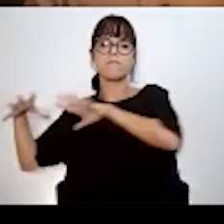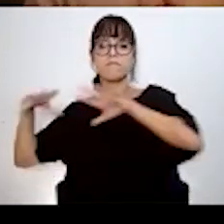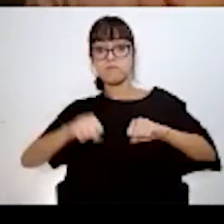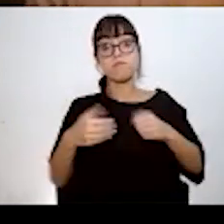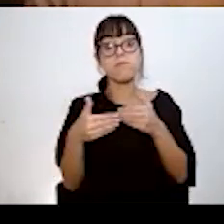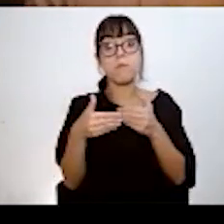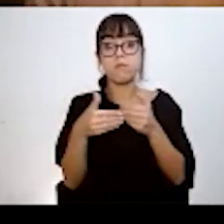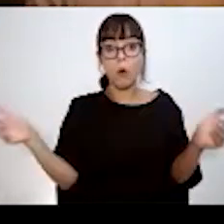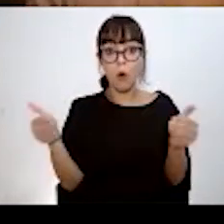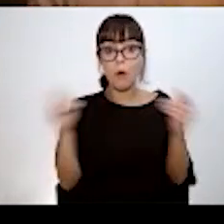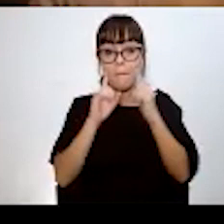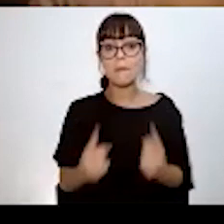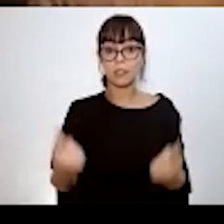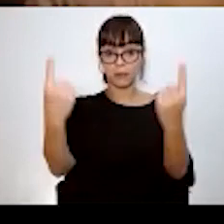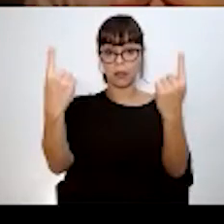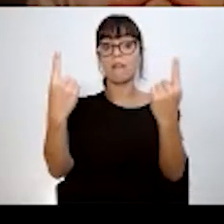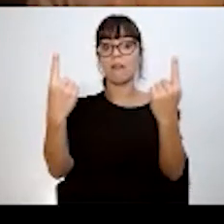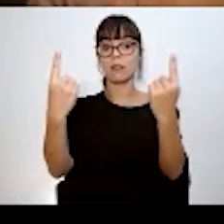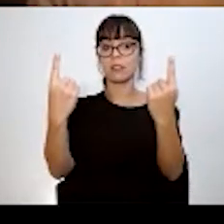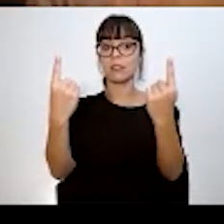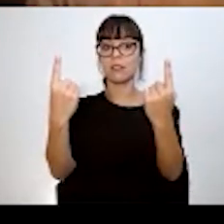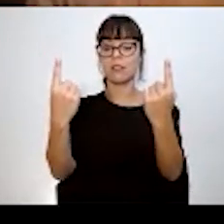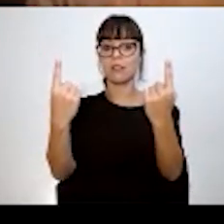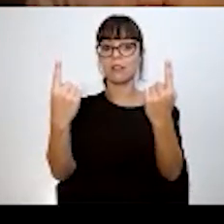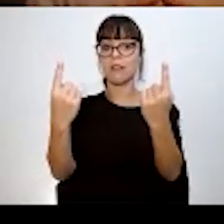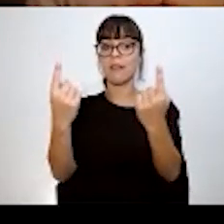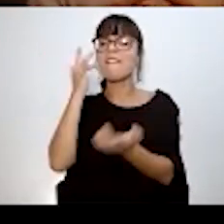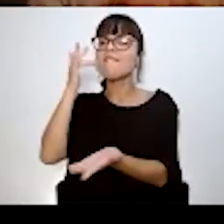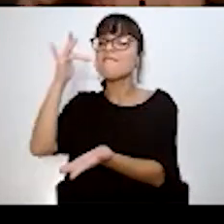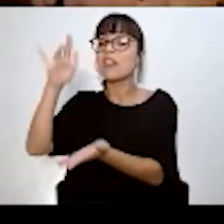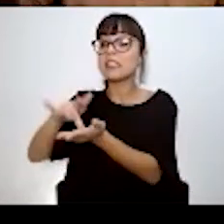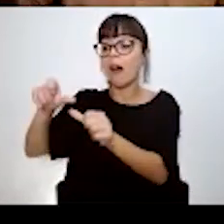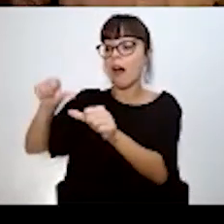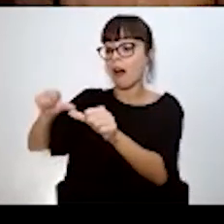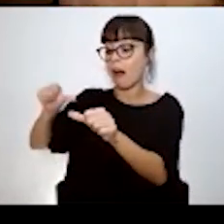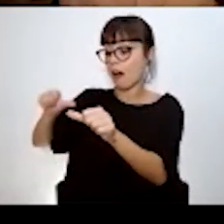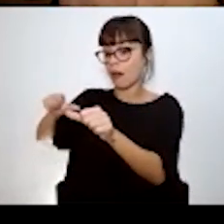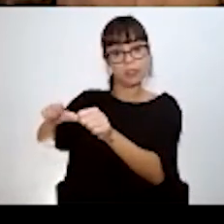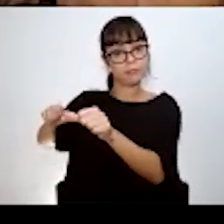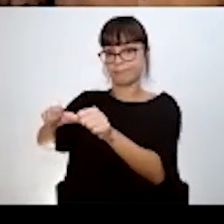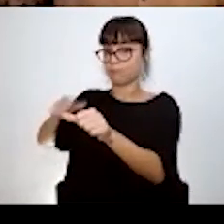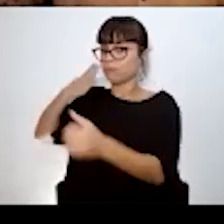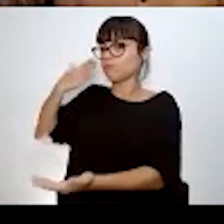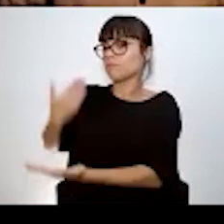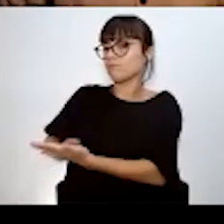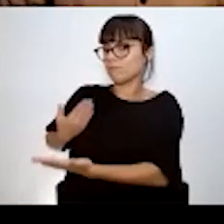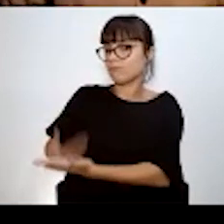podamos contrastar, que podamos verificar y que luego después si quieren lo discutimos,